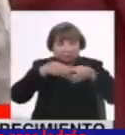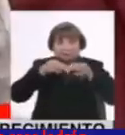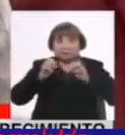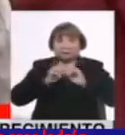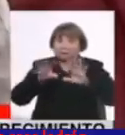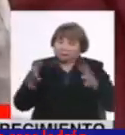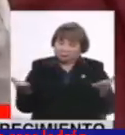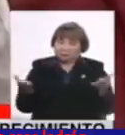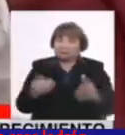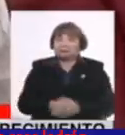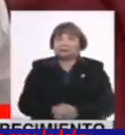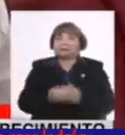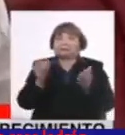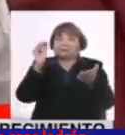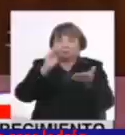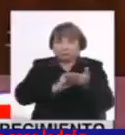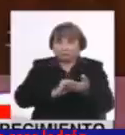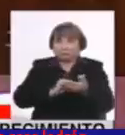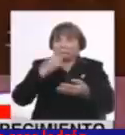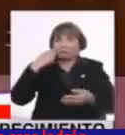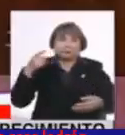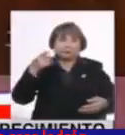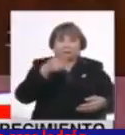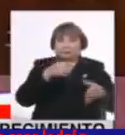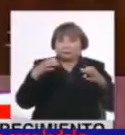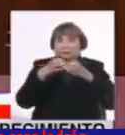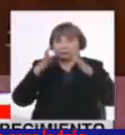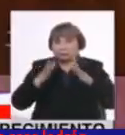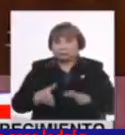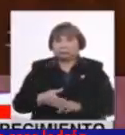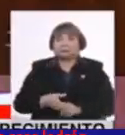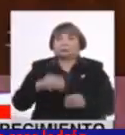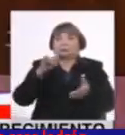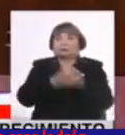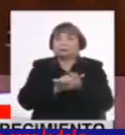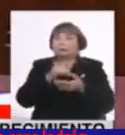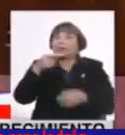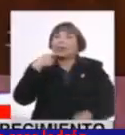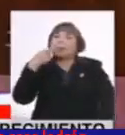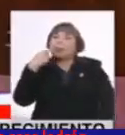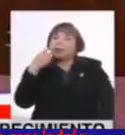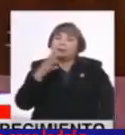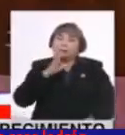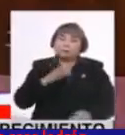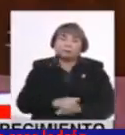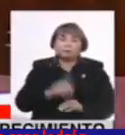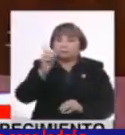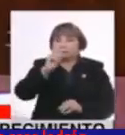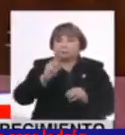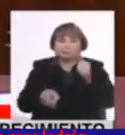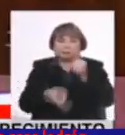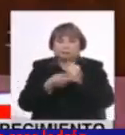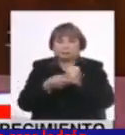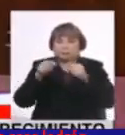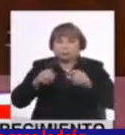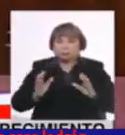por usted. Reitero nuevamente para los señores congresistas que manifiestan de que no se